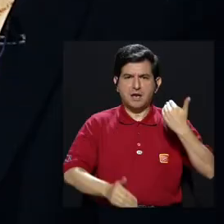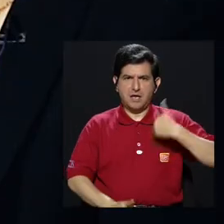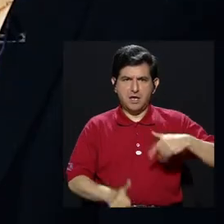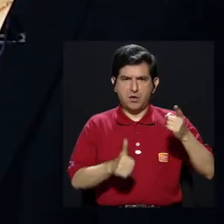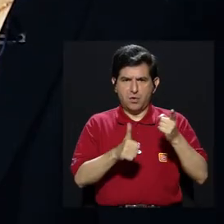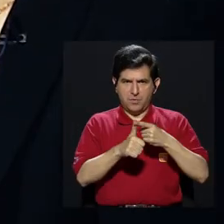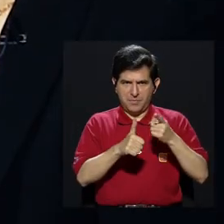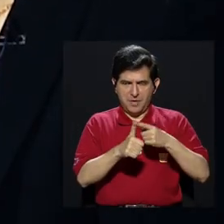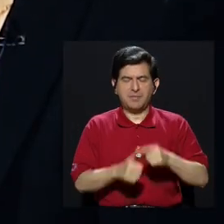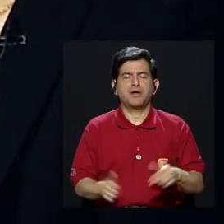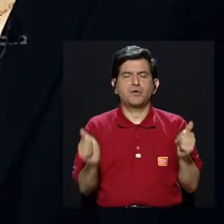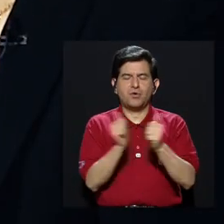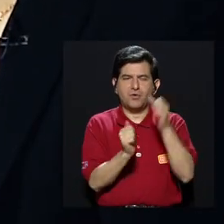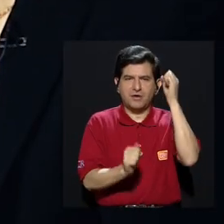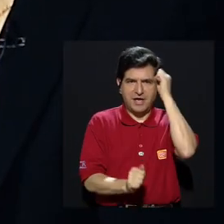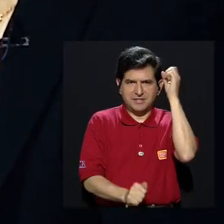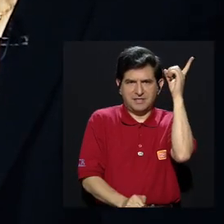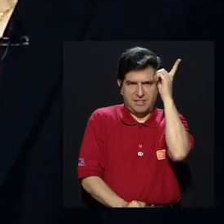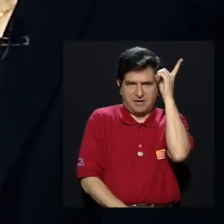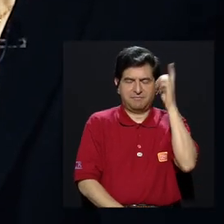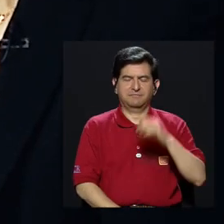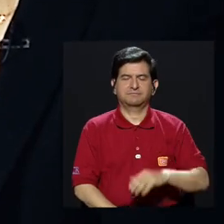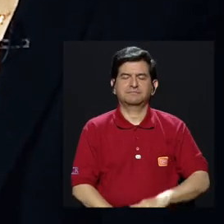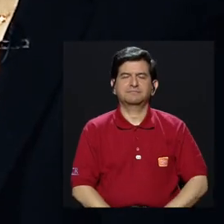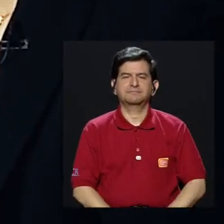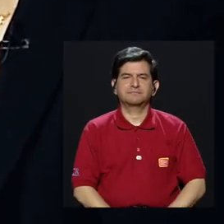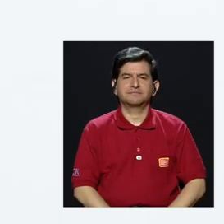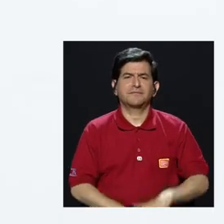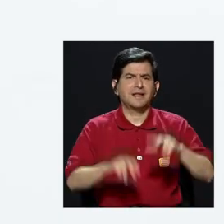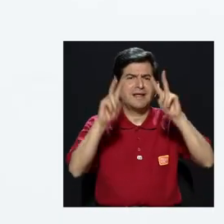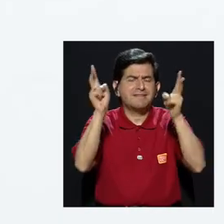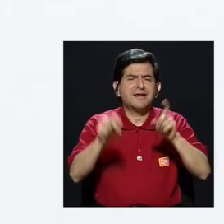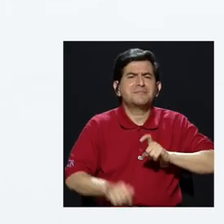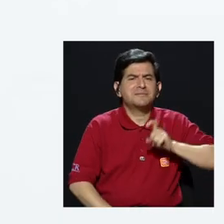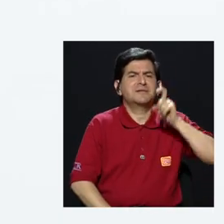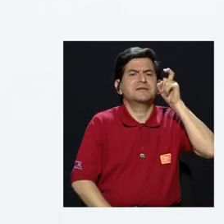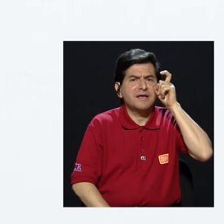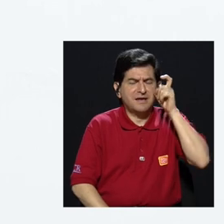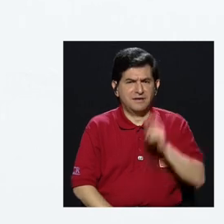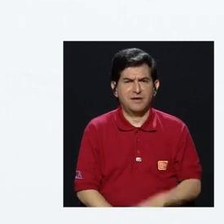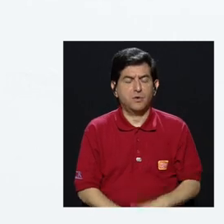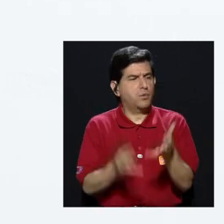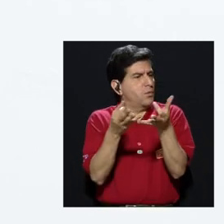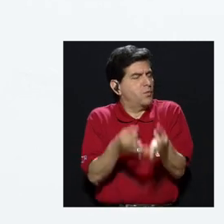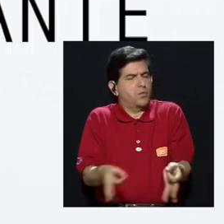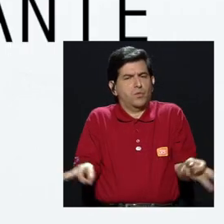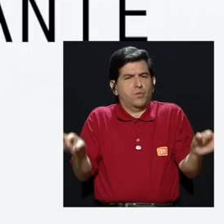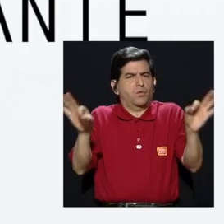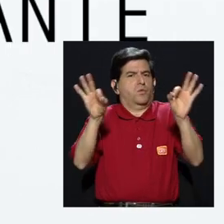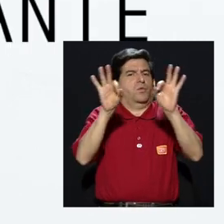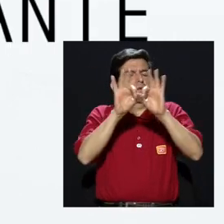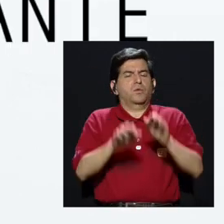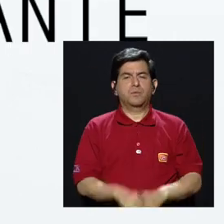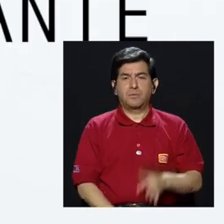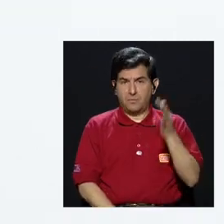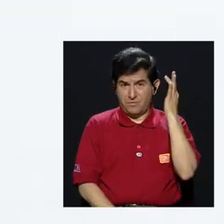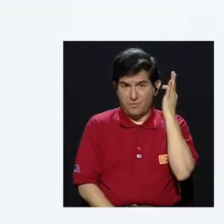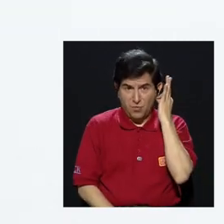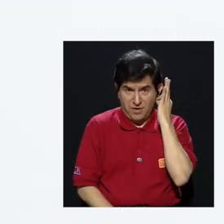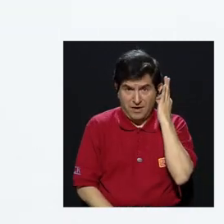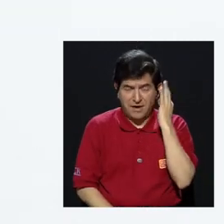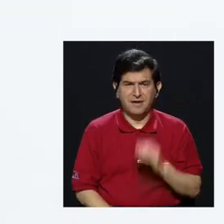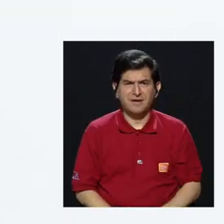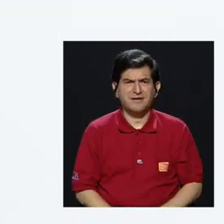hijo, y mi primer hijo nace con síndrome de Down. El tema de género es un tema importante.